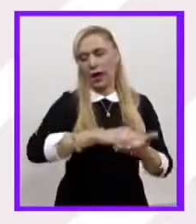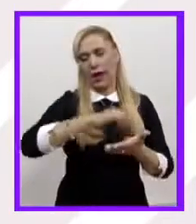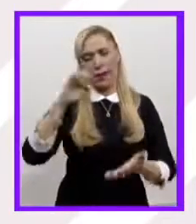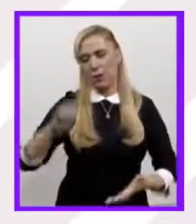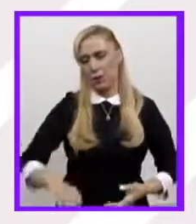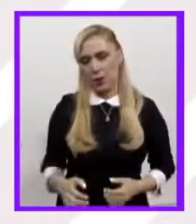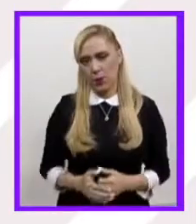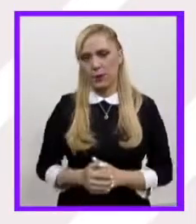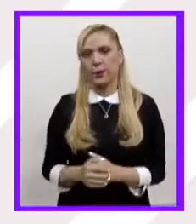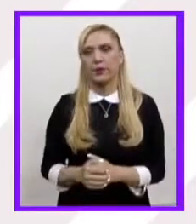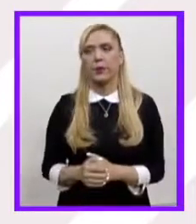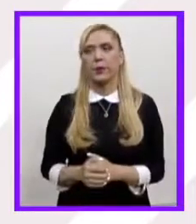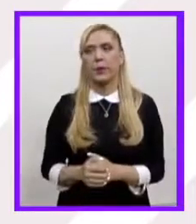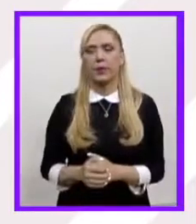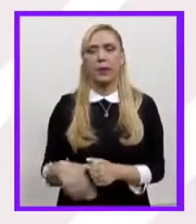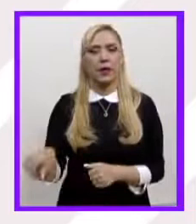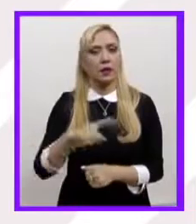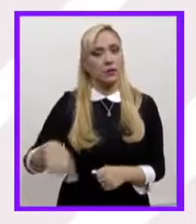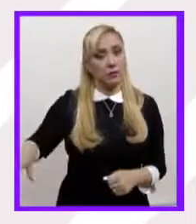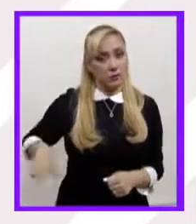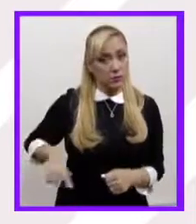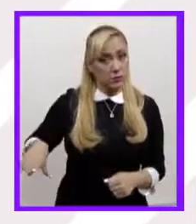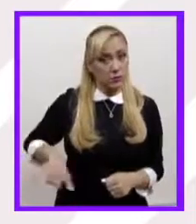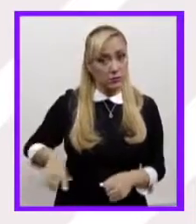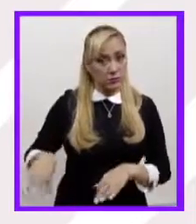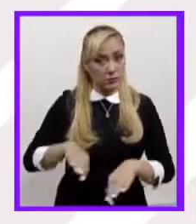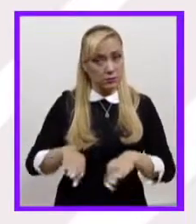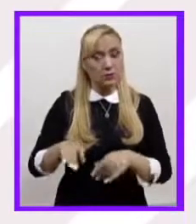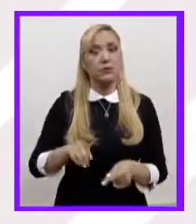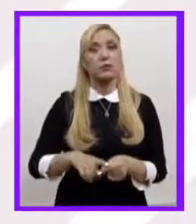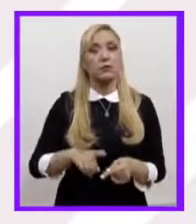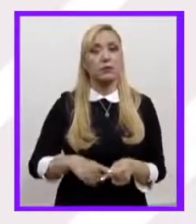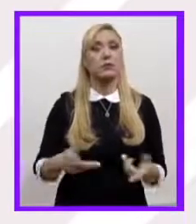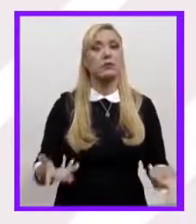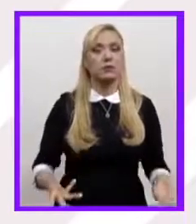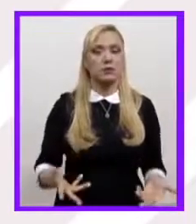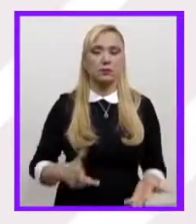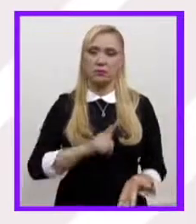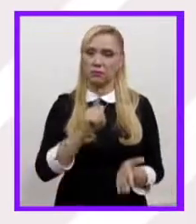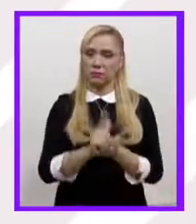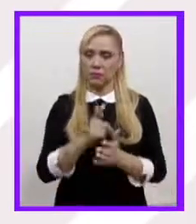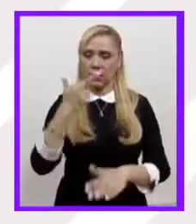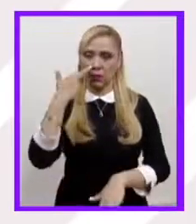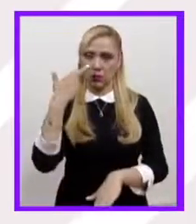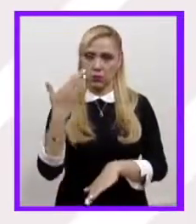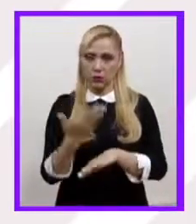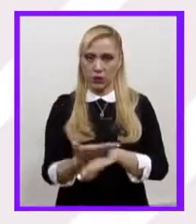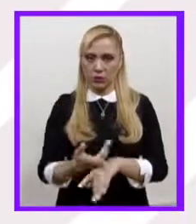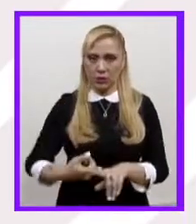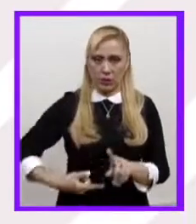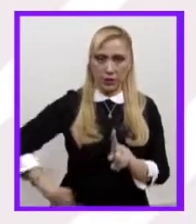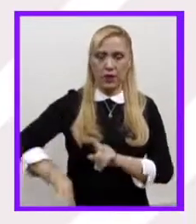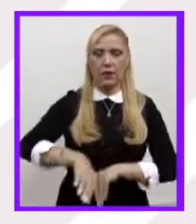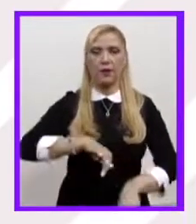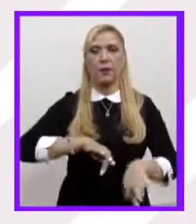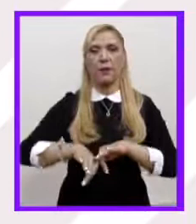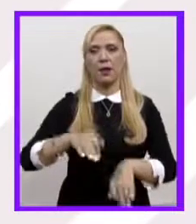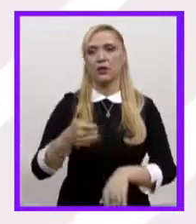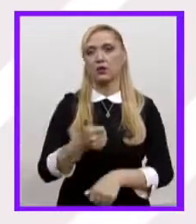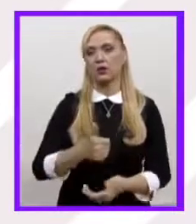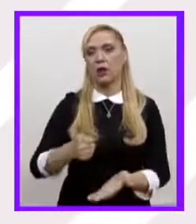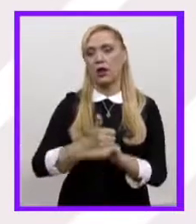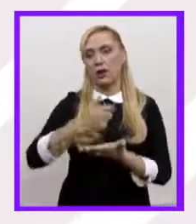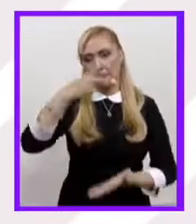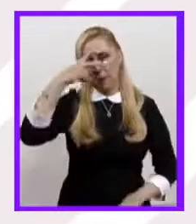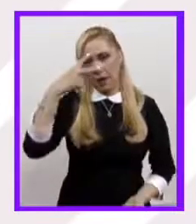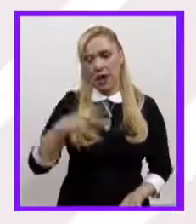el caso de los servidores públicos es necesario reformar la Ley de Responsabilidades Administrativas de la Ciudad de México, que